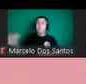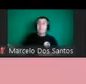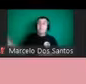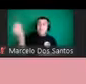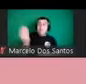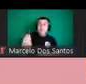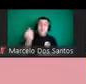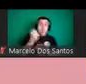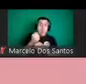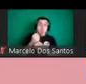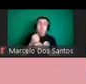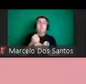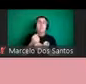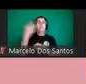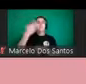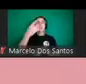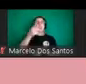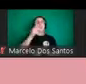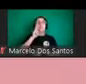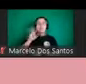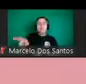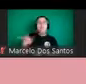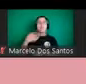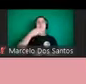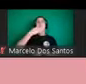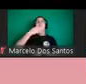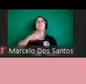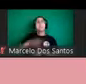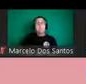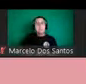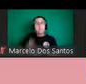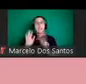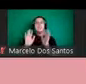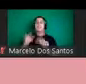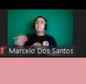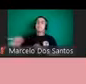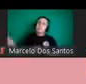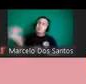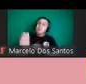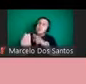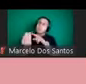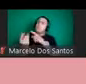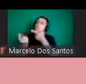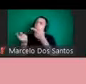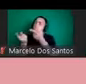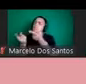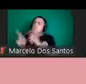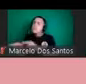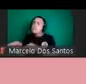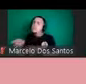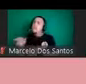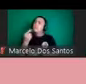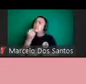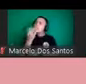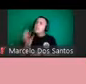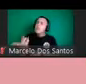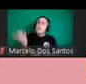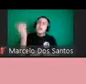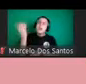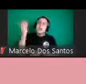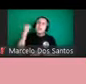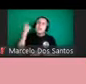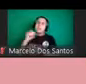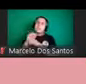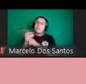también estas variables, ¿verdad? Cómo ese compañero o compañera está regresando. También poder